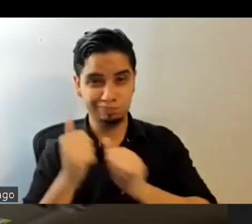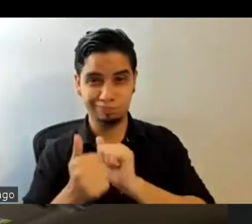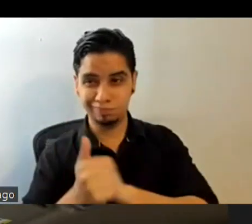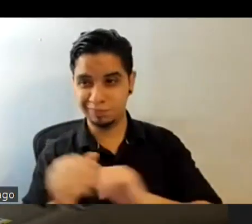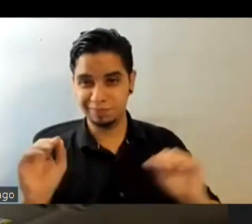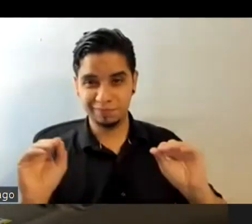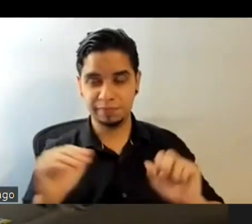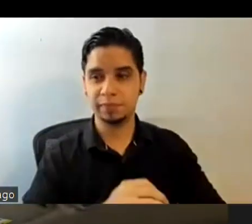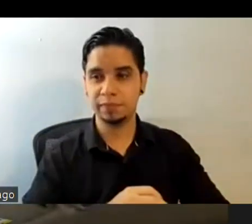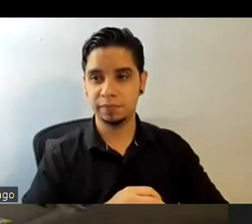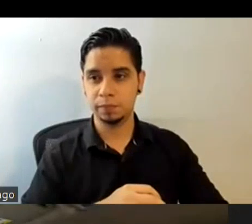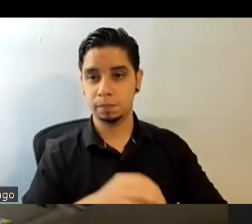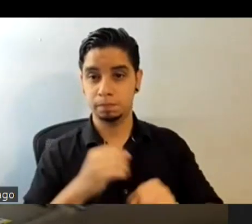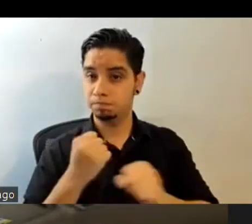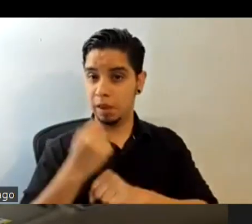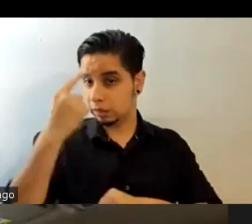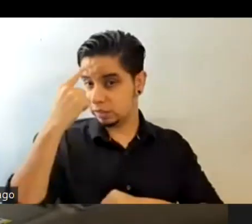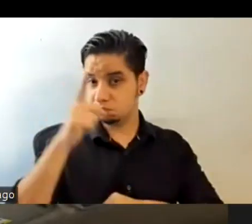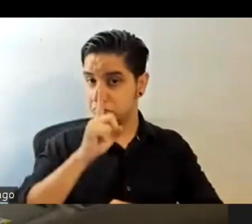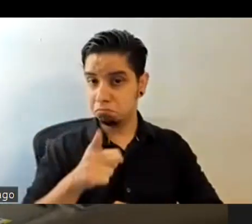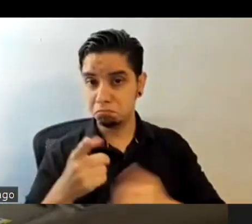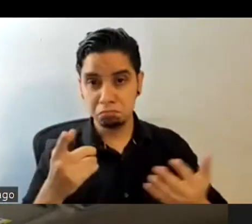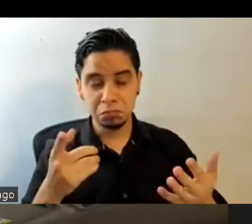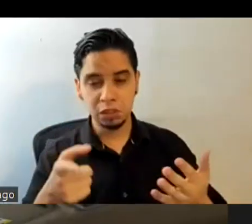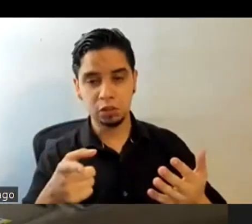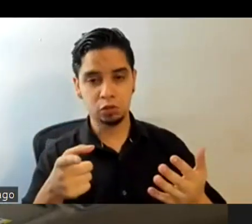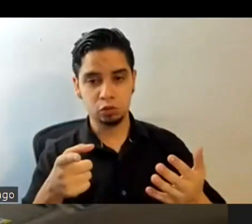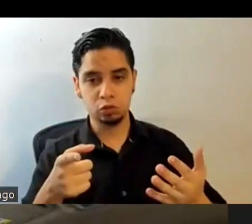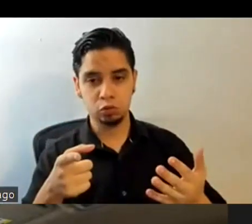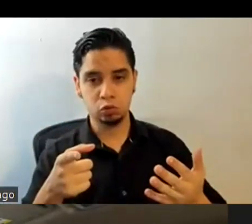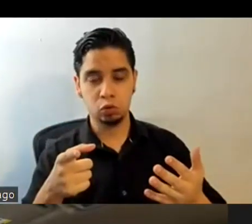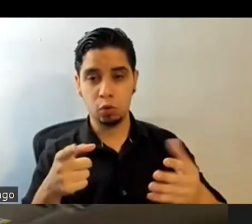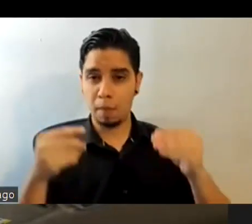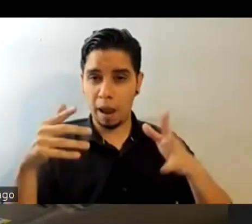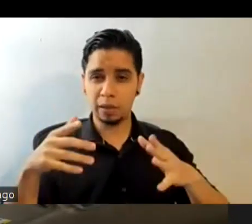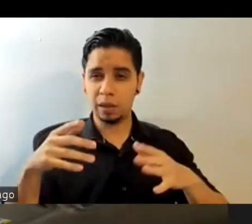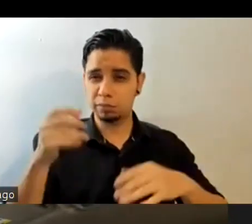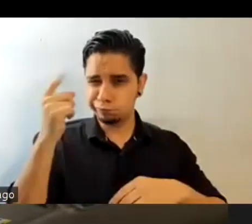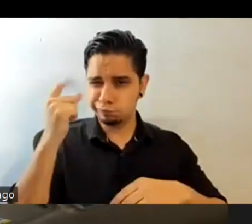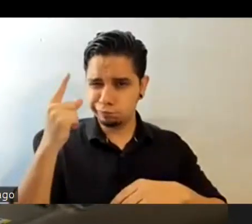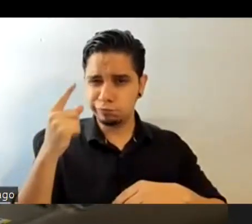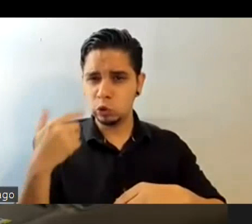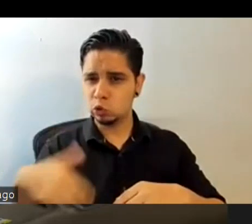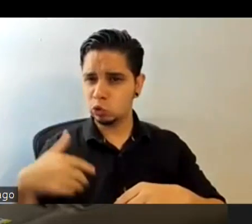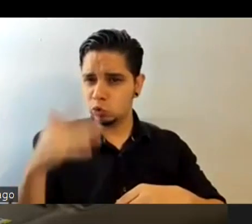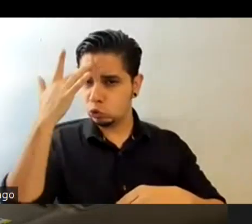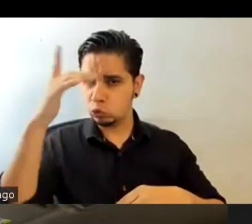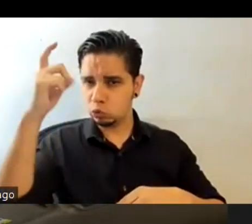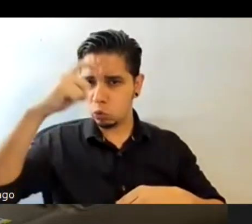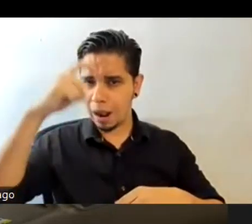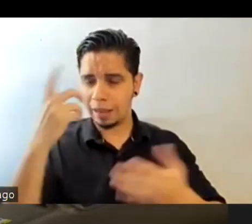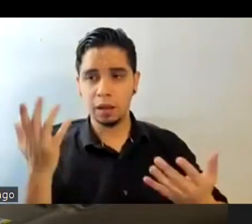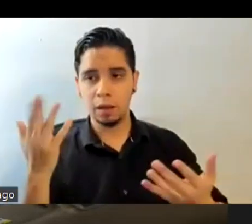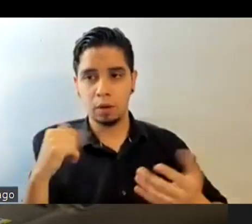Tiene sentido. Y muy visionaria tu maestra, porque obviamente cuando hay resistencia a algún tipo